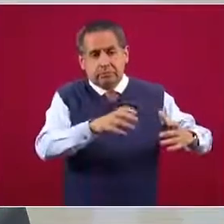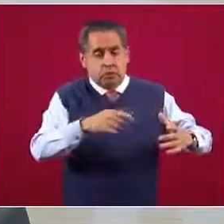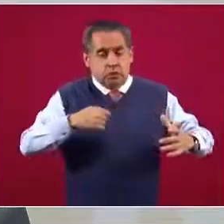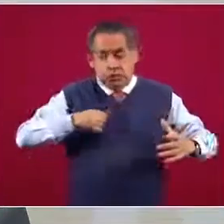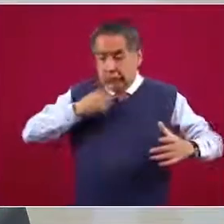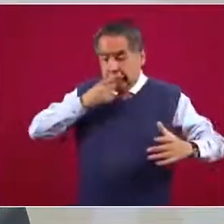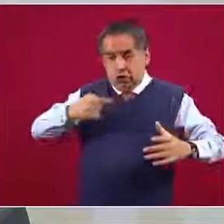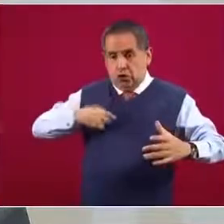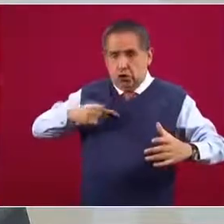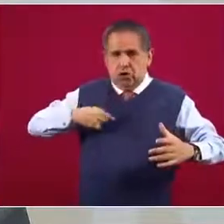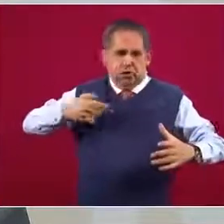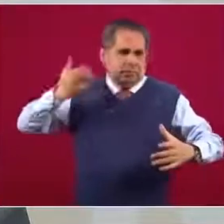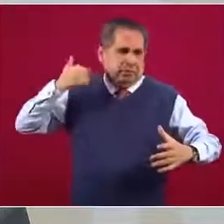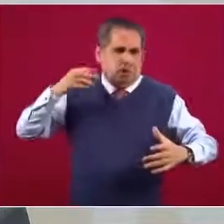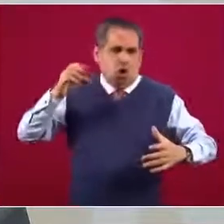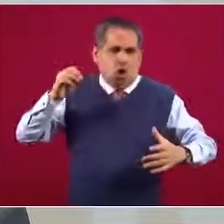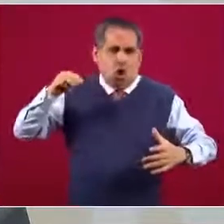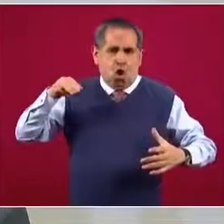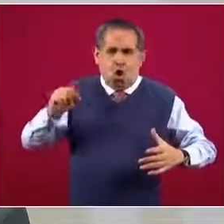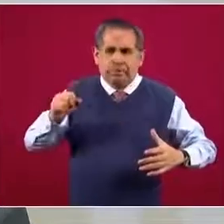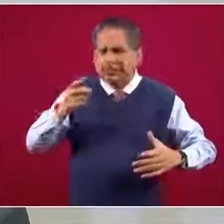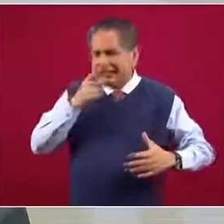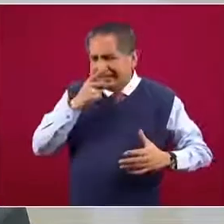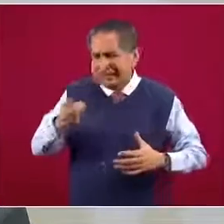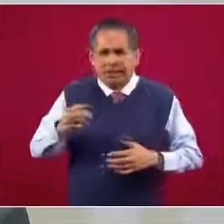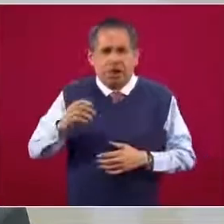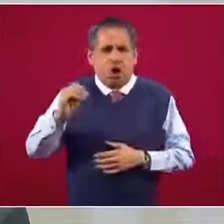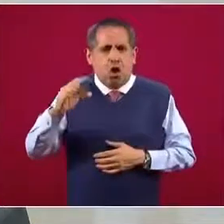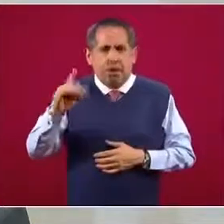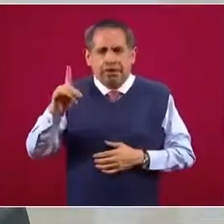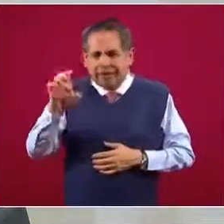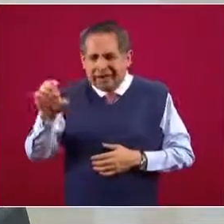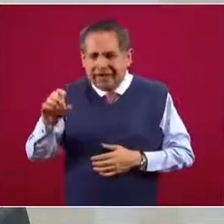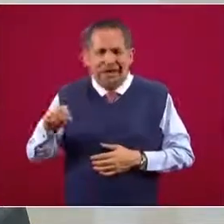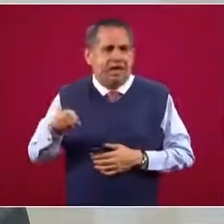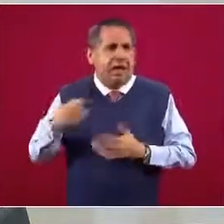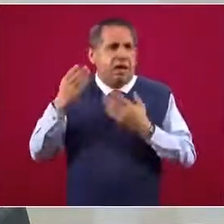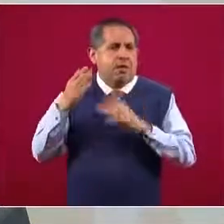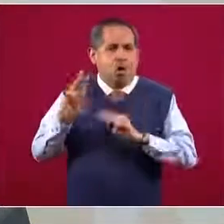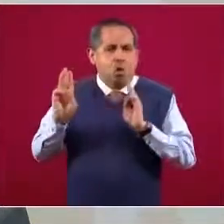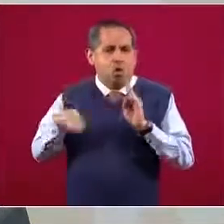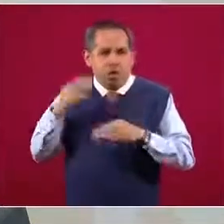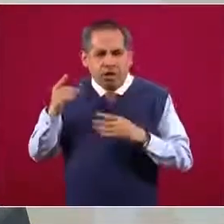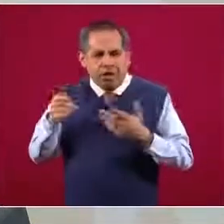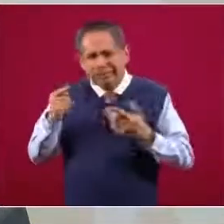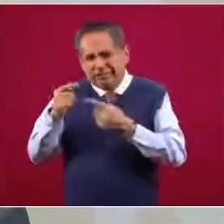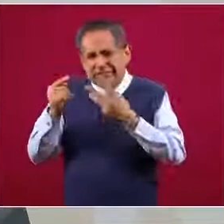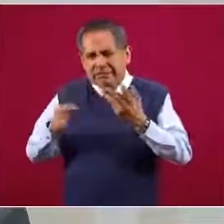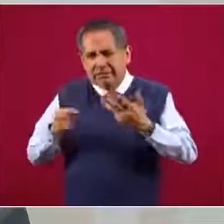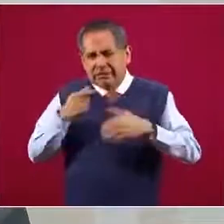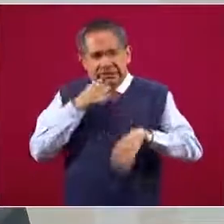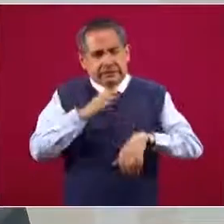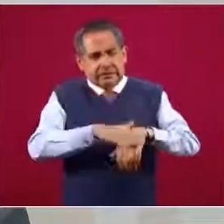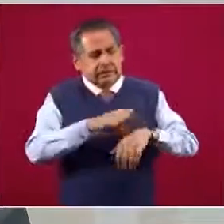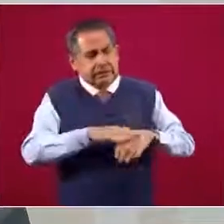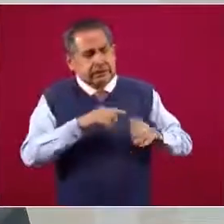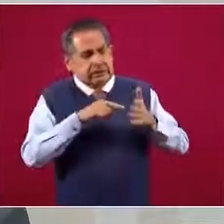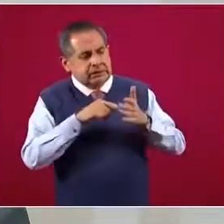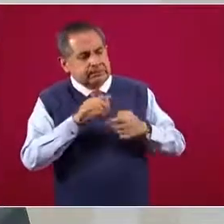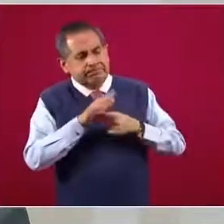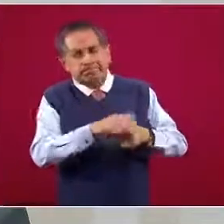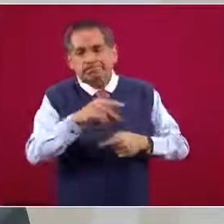digamos nosotros, esto lo ha dicho la Organización Mundial de la Salud, la OCDE, el Banco Mundial, han mostrado